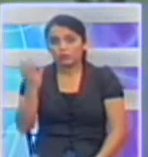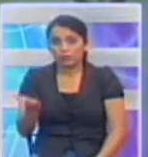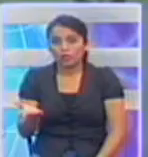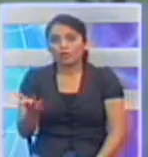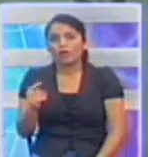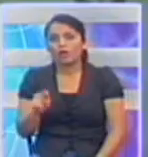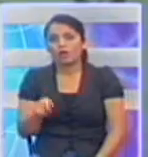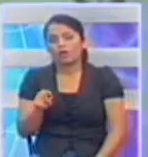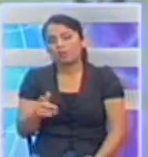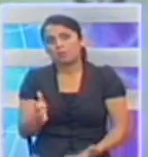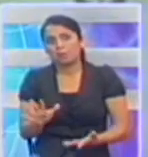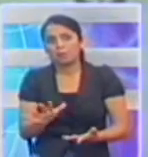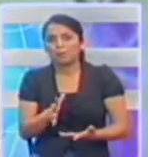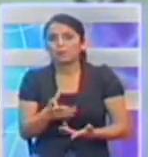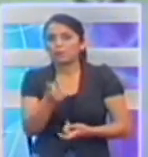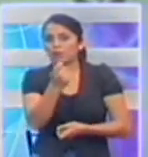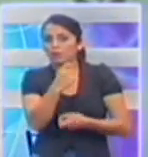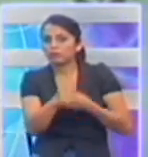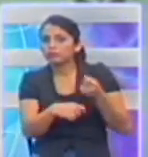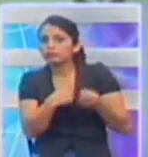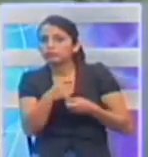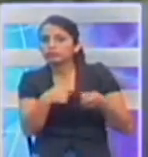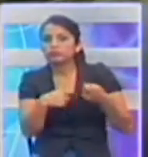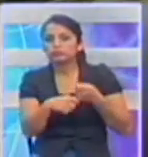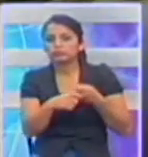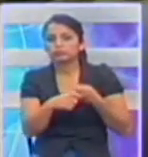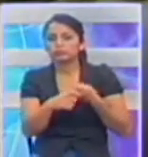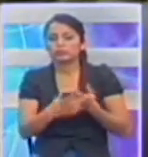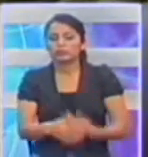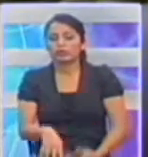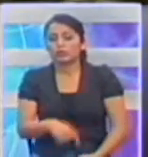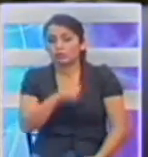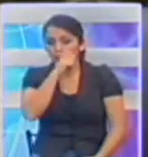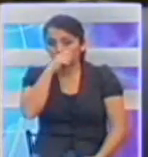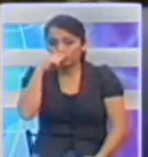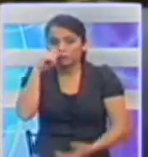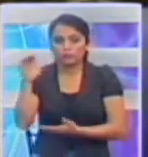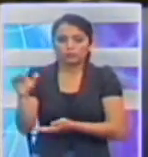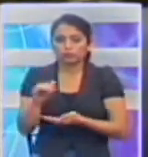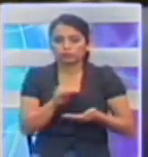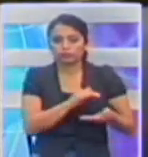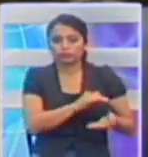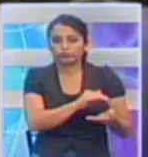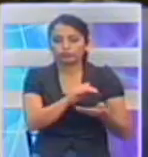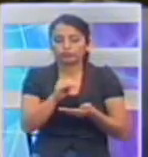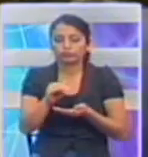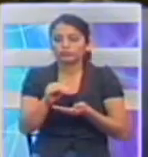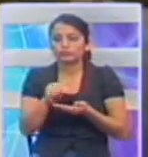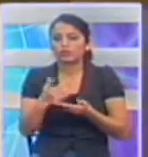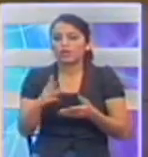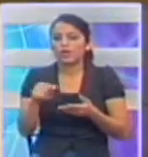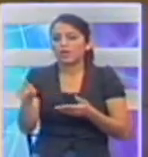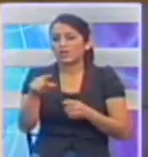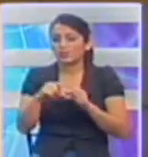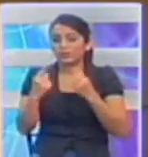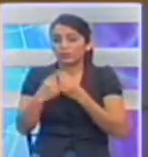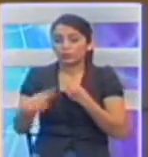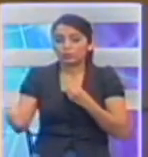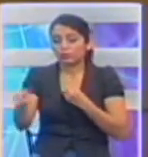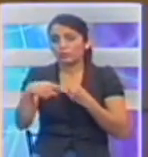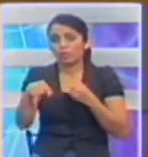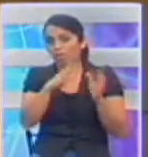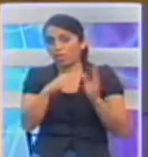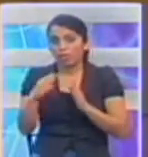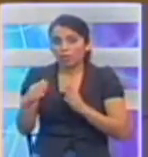que costaría en el mercado internacional, ¿no? Con la droga incautada también se desarticuló a la organización narcodelictiva que iba a enviar